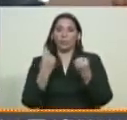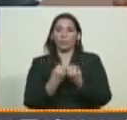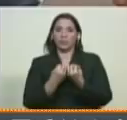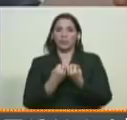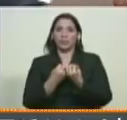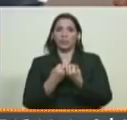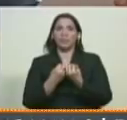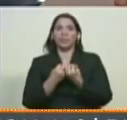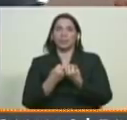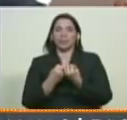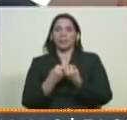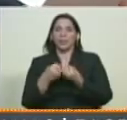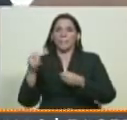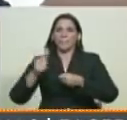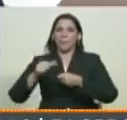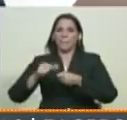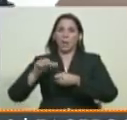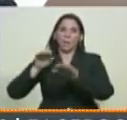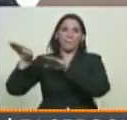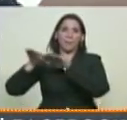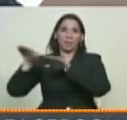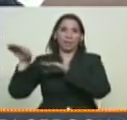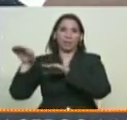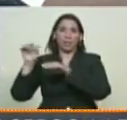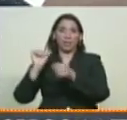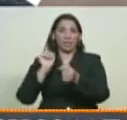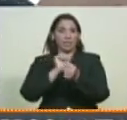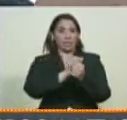la Determinación del Crudo de Exportación, detenida